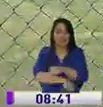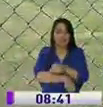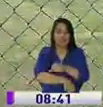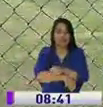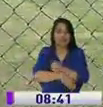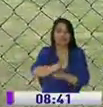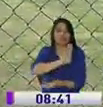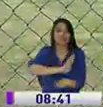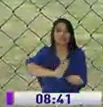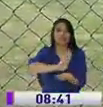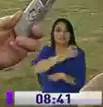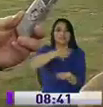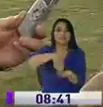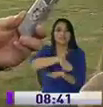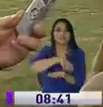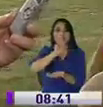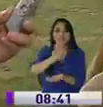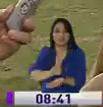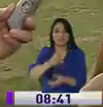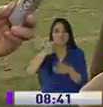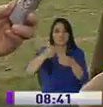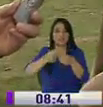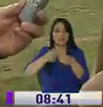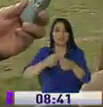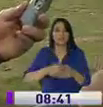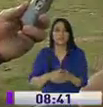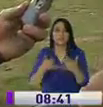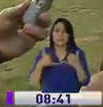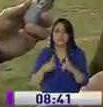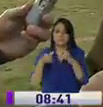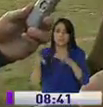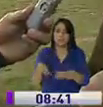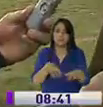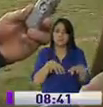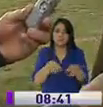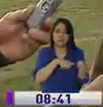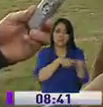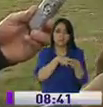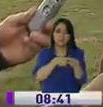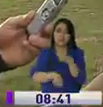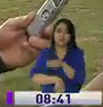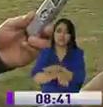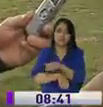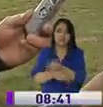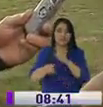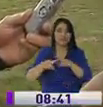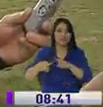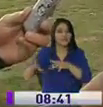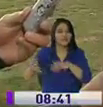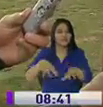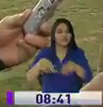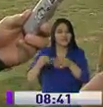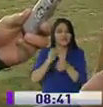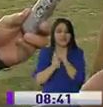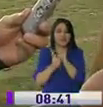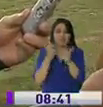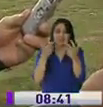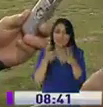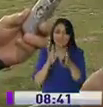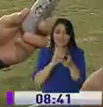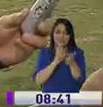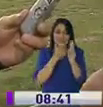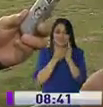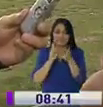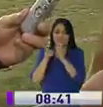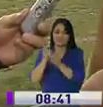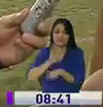Solanda, sur de Quito. Que puedan continuar realizándose los campeonatos y las diferentes actividades deportivas de los vecinos de